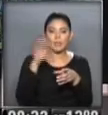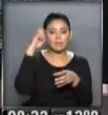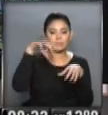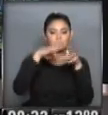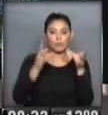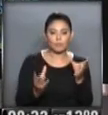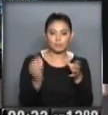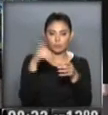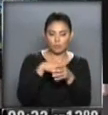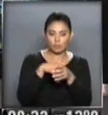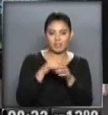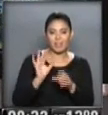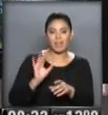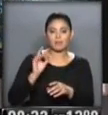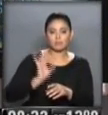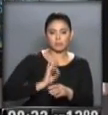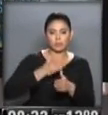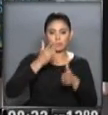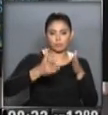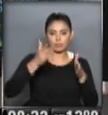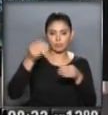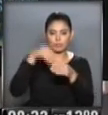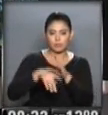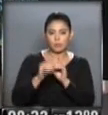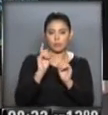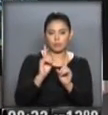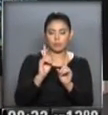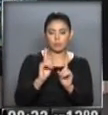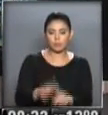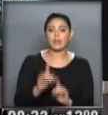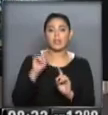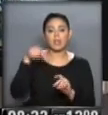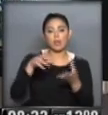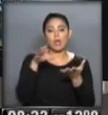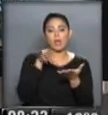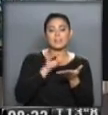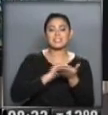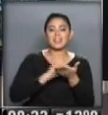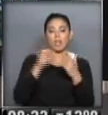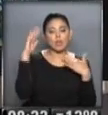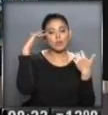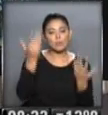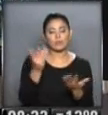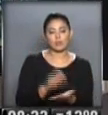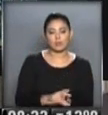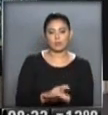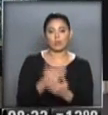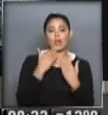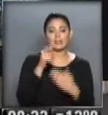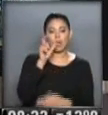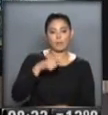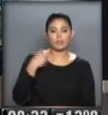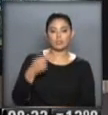nacional durante varios períodos y el reconocimiento de la cámara de senadores lo impulsó el socialista rubén giustiniani